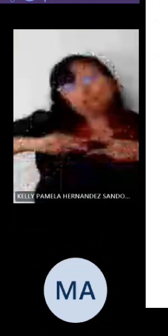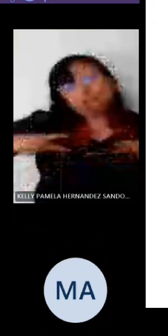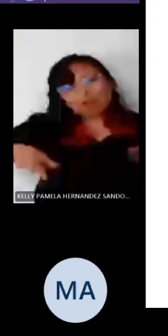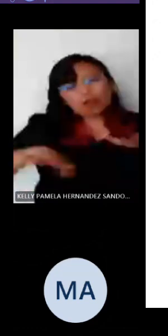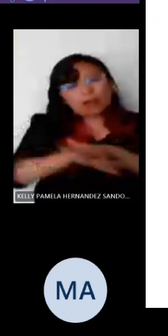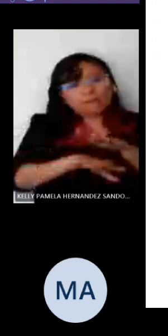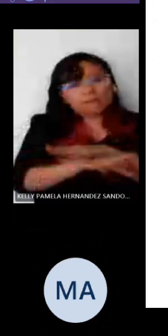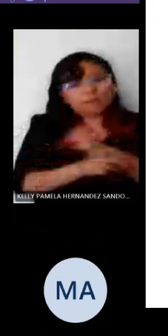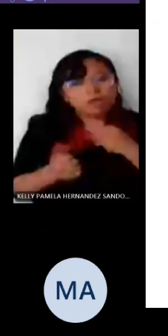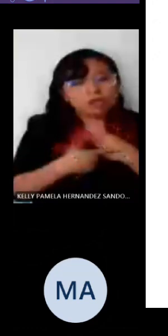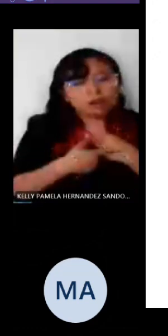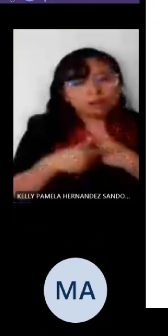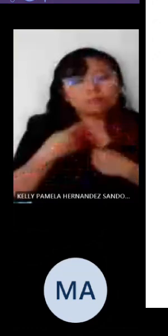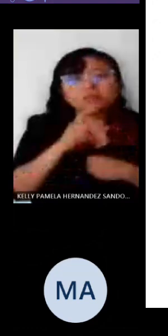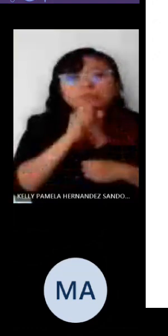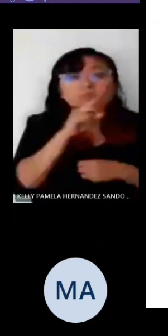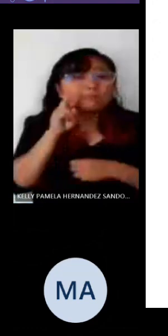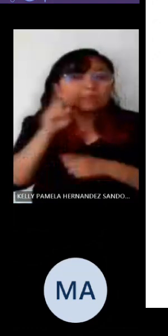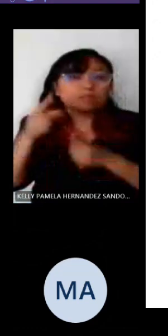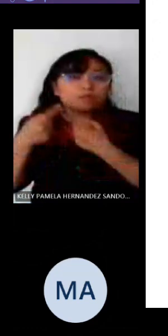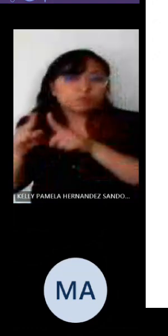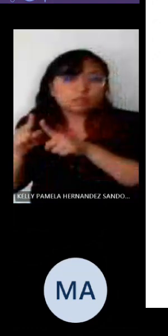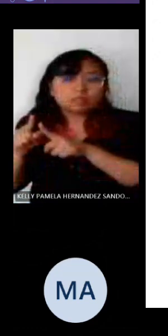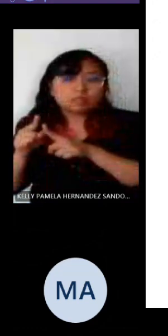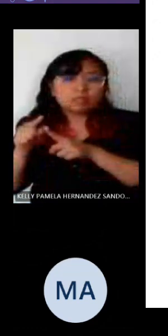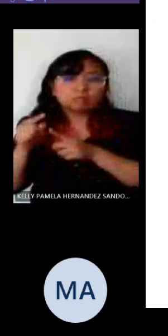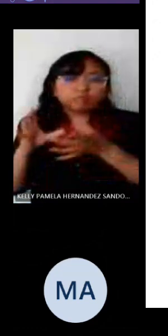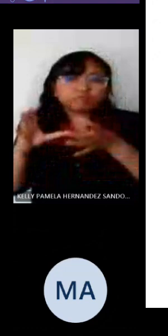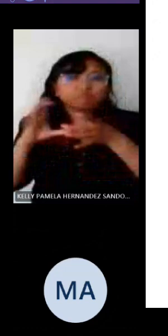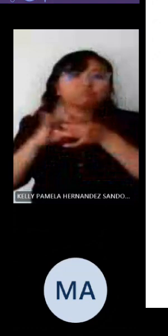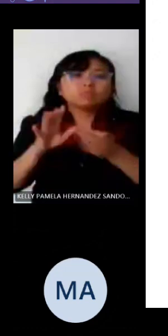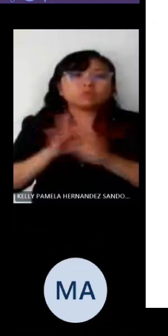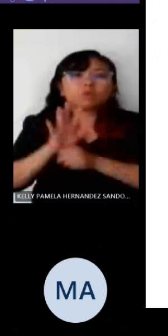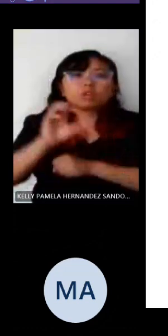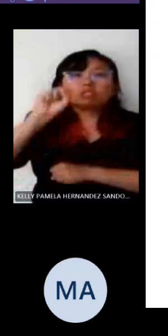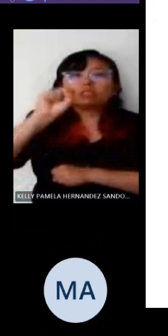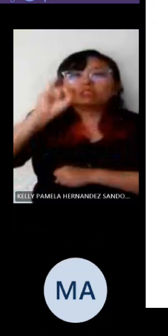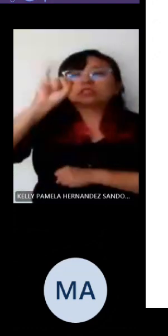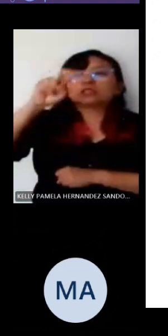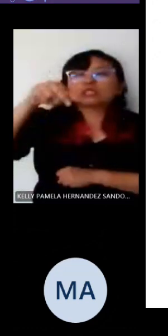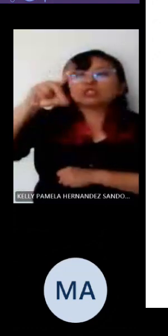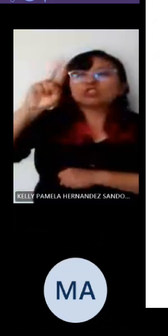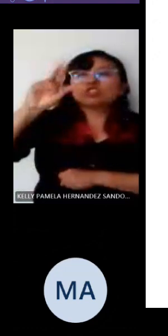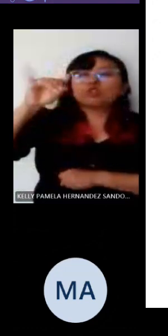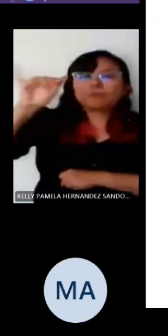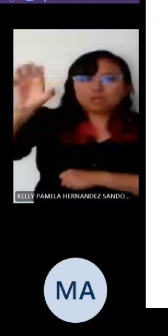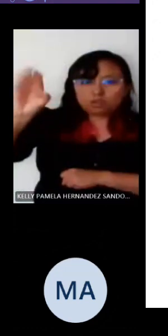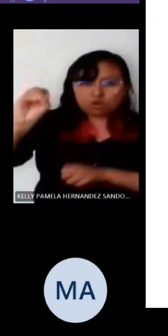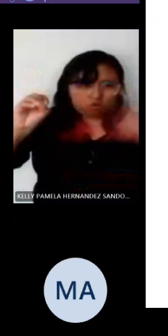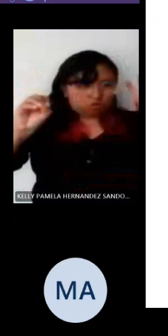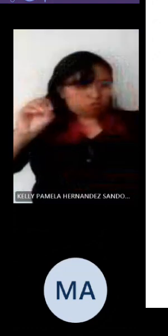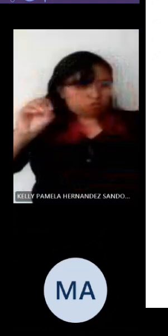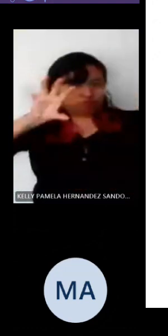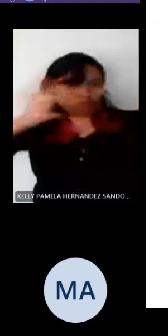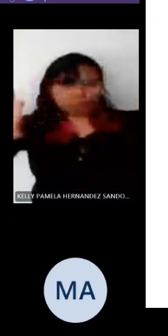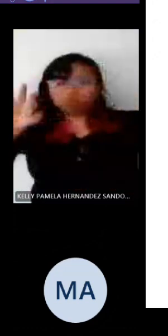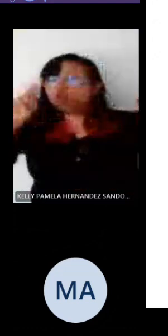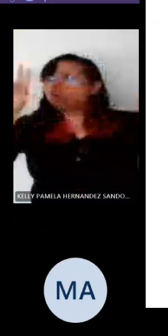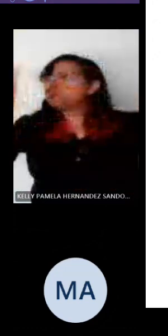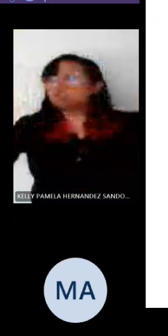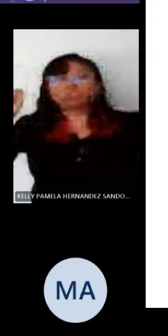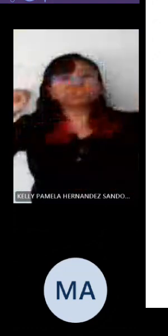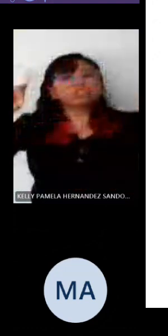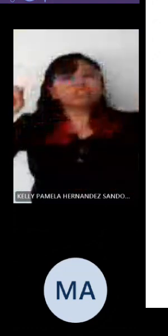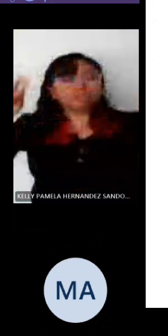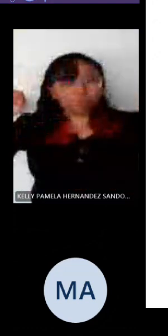estas podemos diferenciarlas si tienen que ver con algo que se llama sindrómico de las que son no sindrómicas. Cuando nos referimos a algo sindrómico, pues